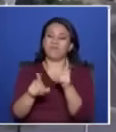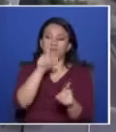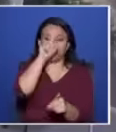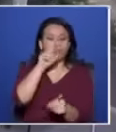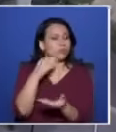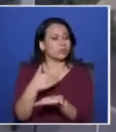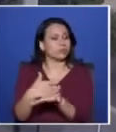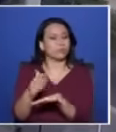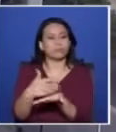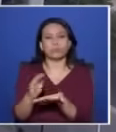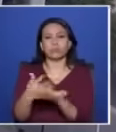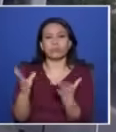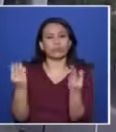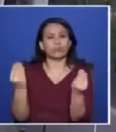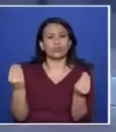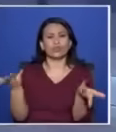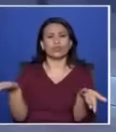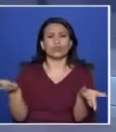personal.